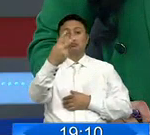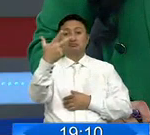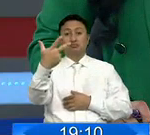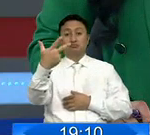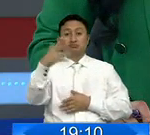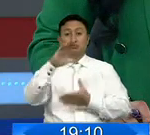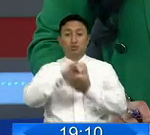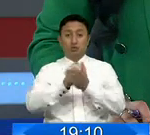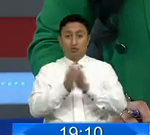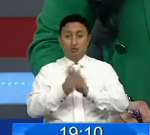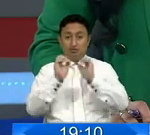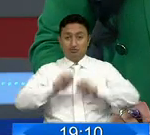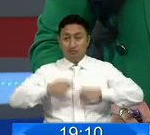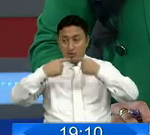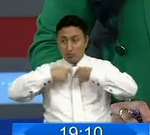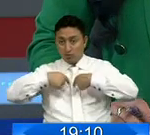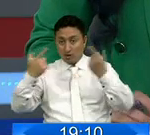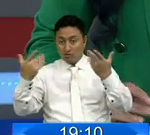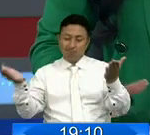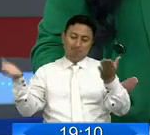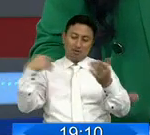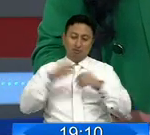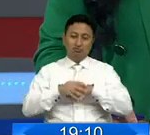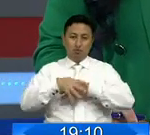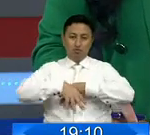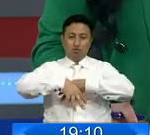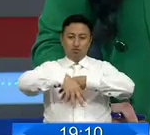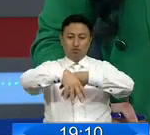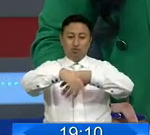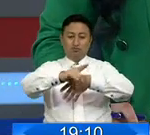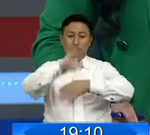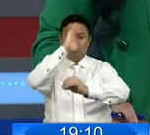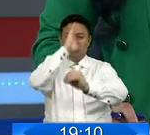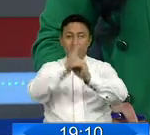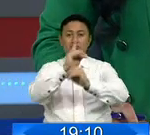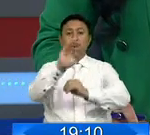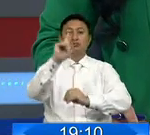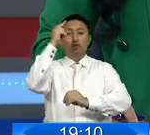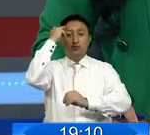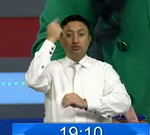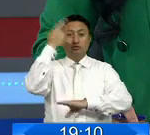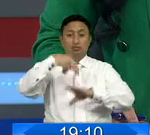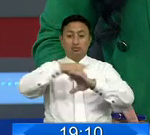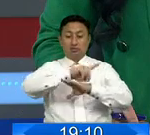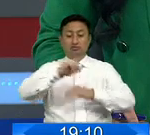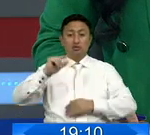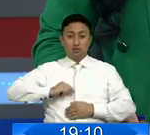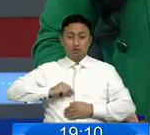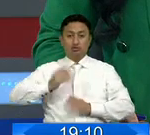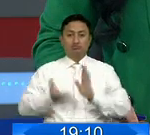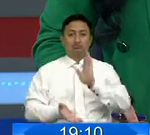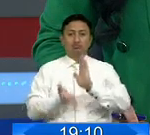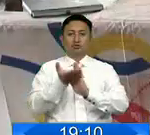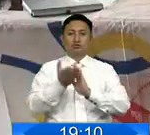han convocado para una movilización. El objetivo es pedir al gobierno nacional un alza en los salarios del